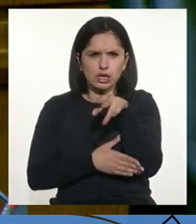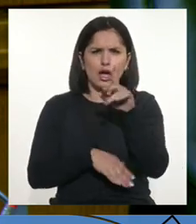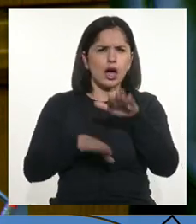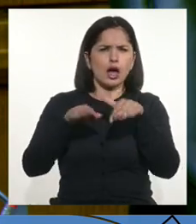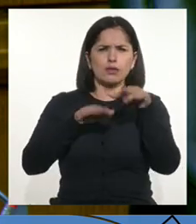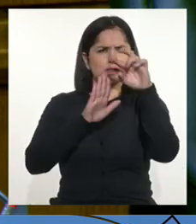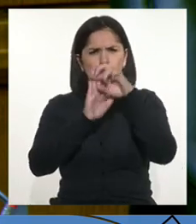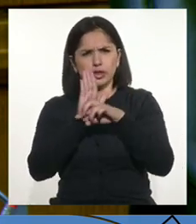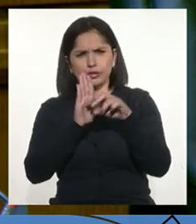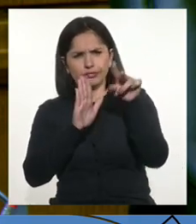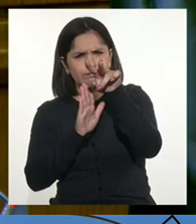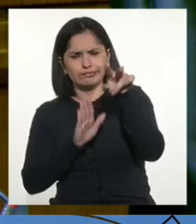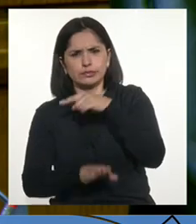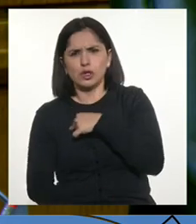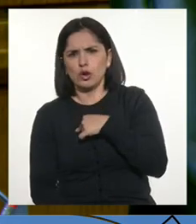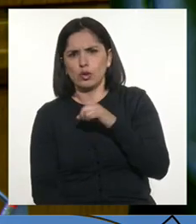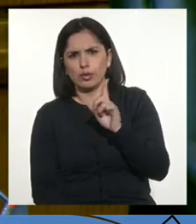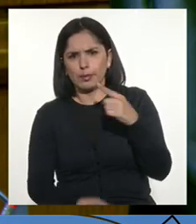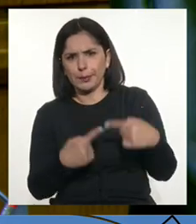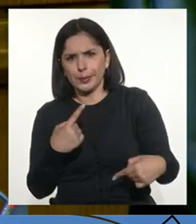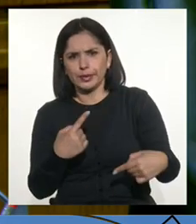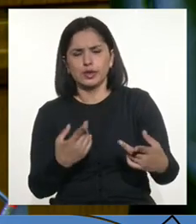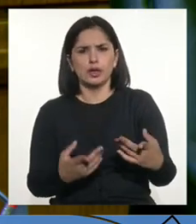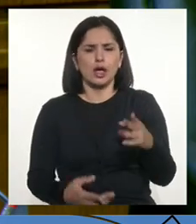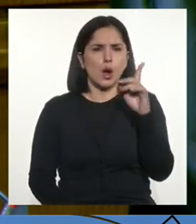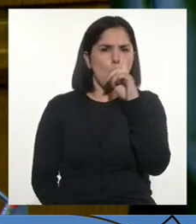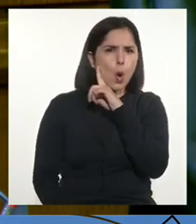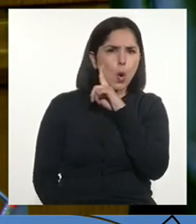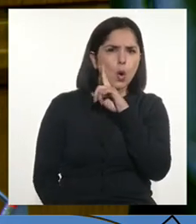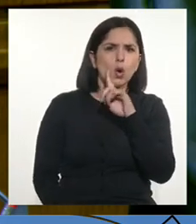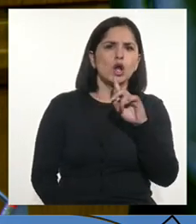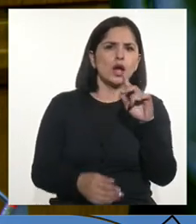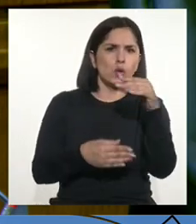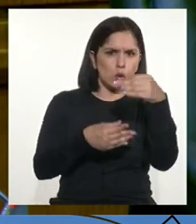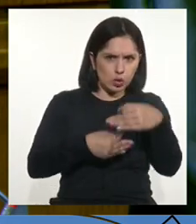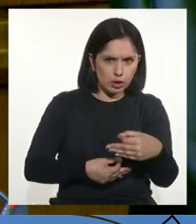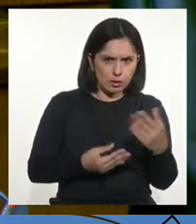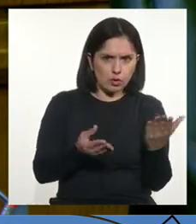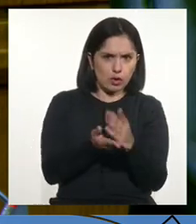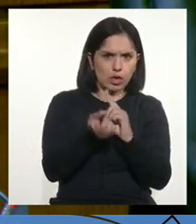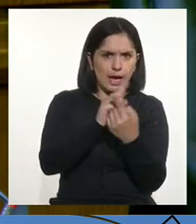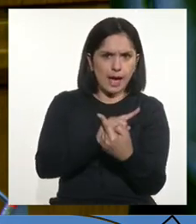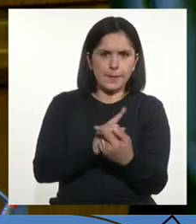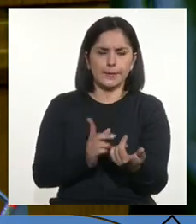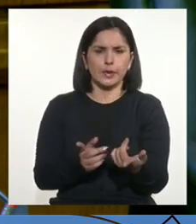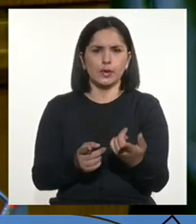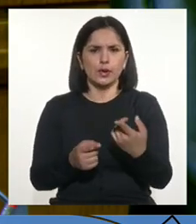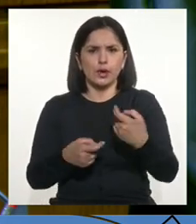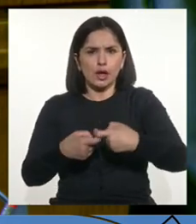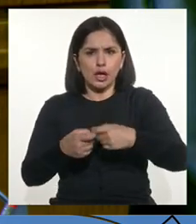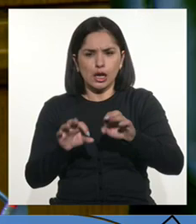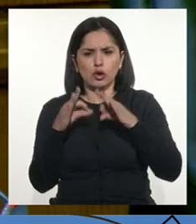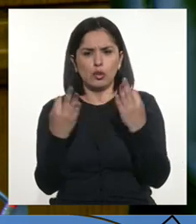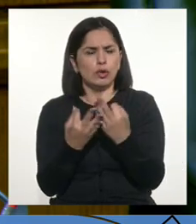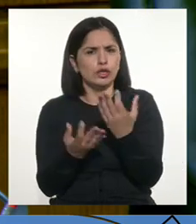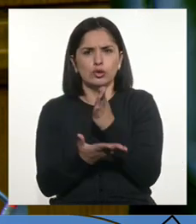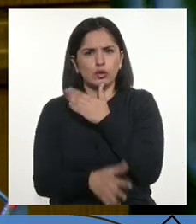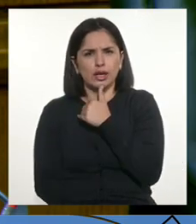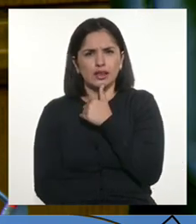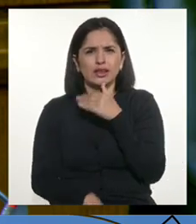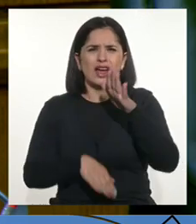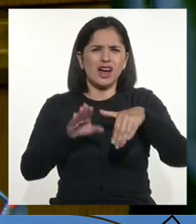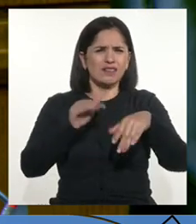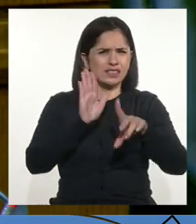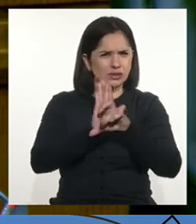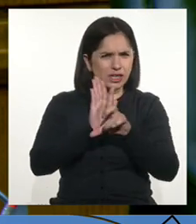proyecto de ley y la última versión no le sale el consolidado por lo tanto es complejo hay veces que una